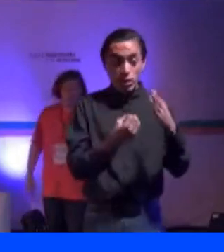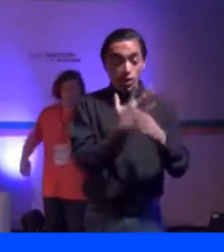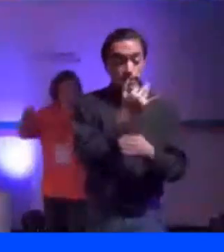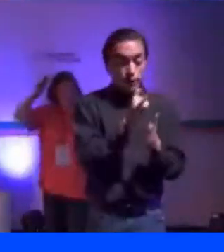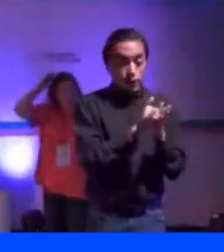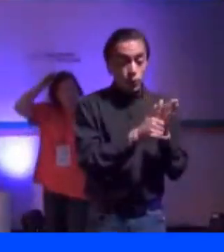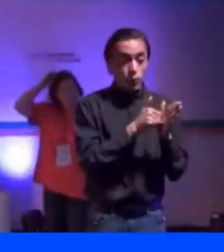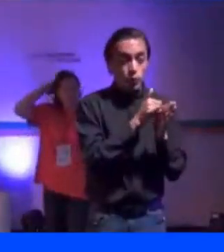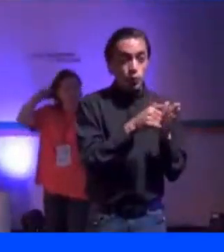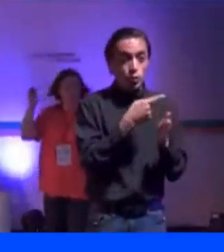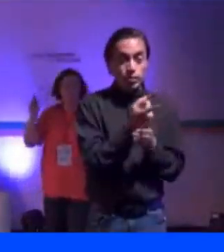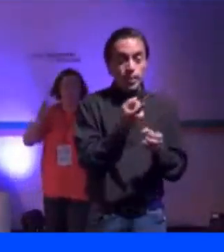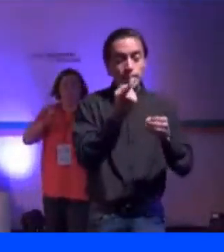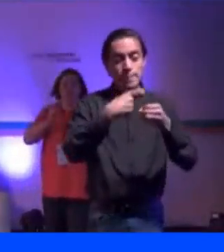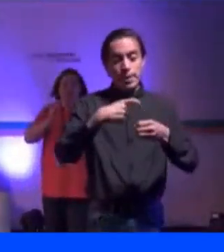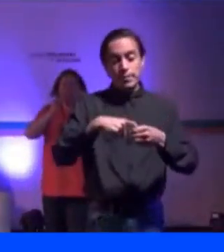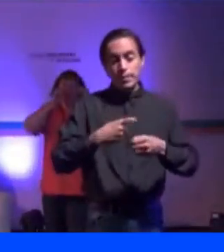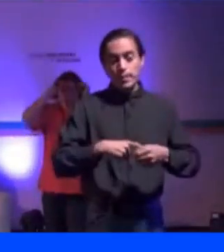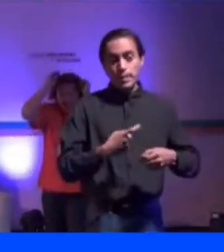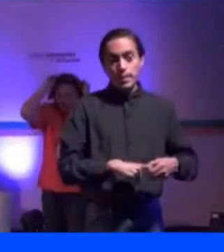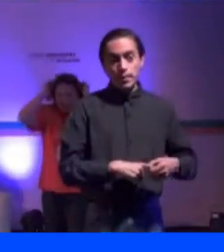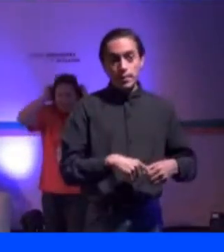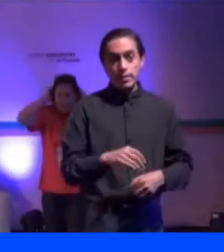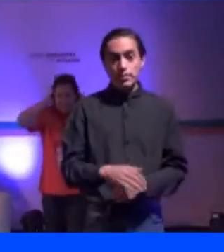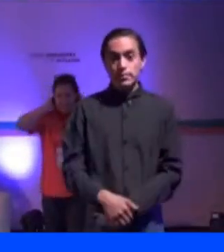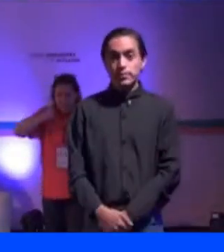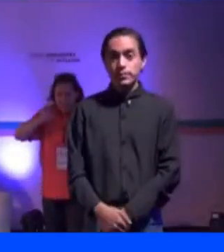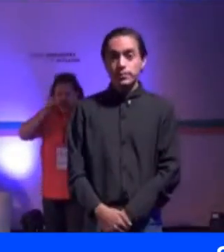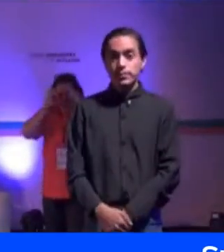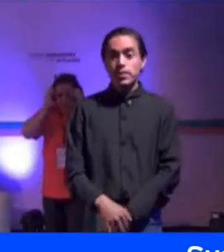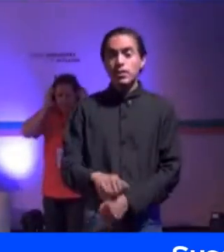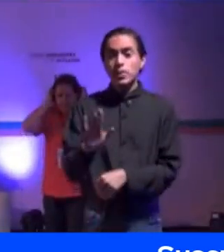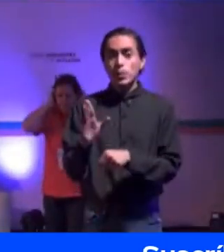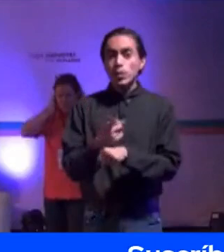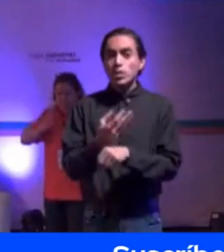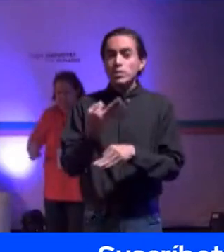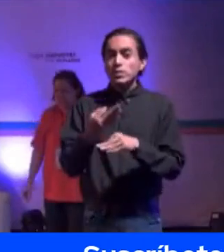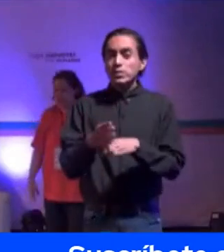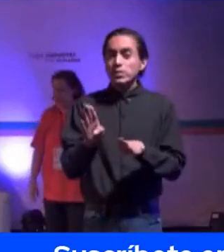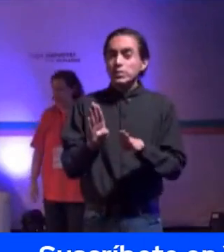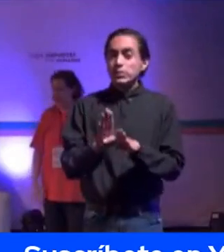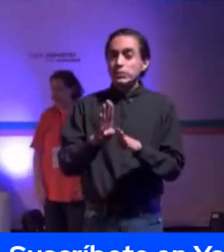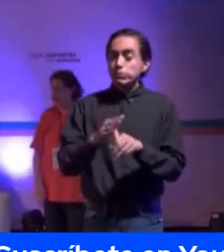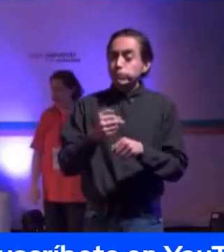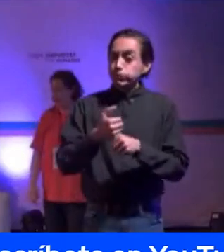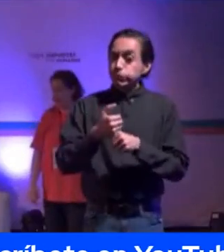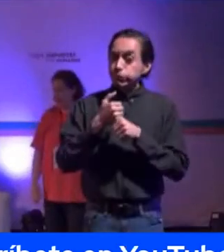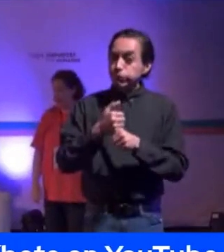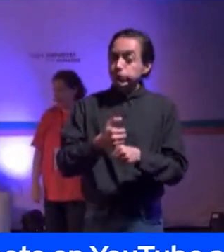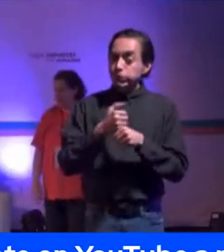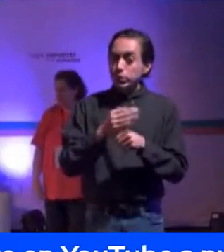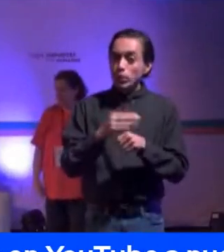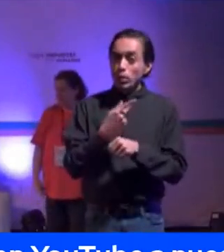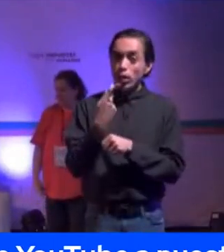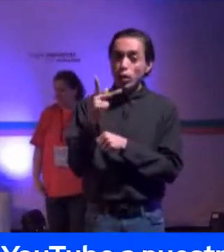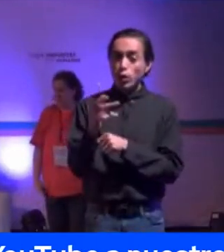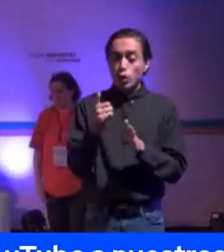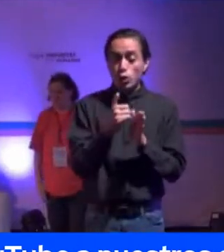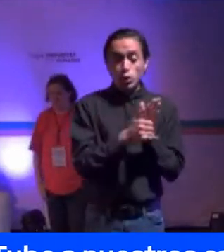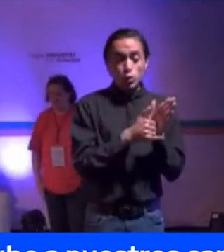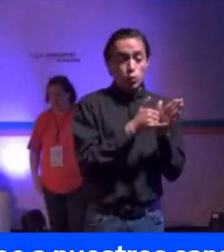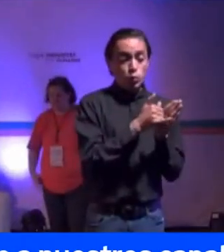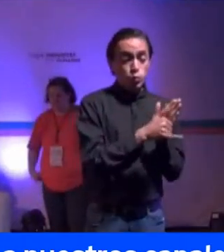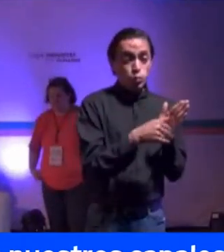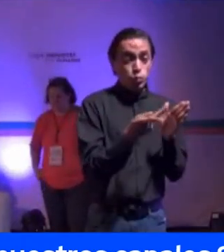anda pariendo un poquito, pasando la mala, porque le cerraron su canal. Entonces, que nos ayuden a